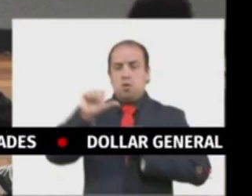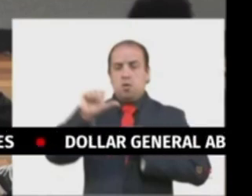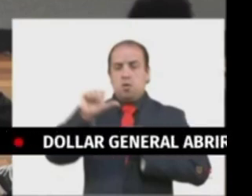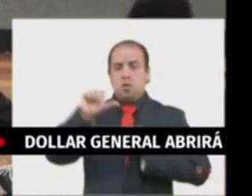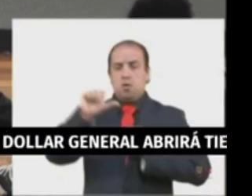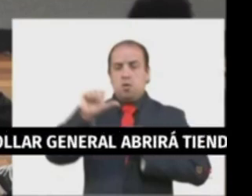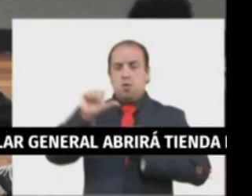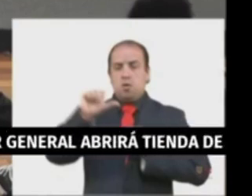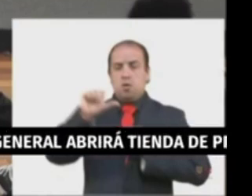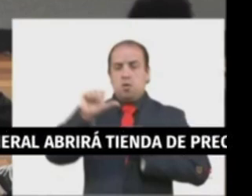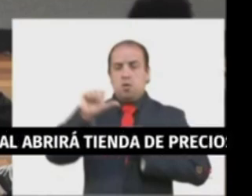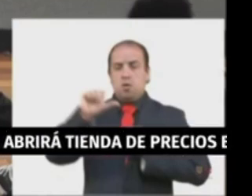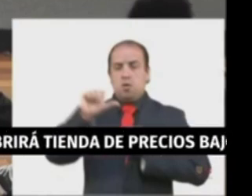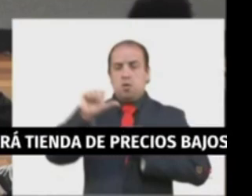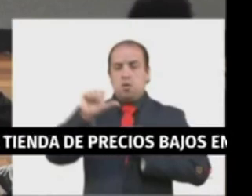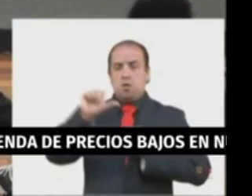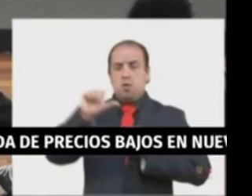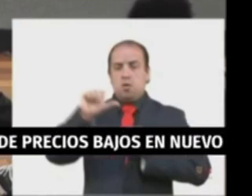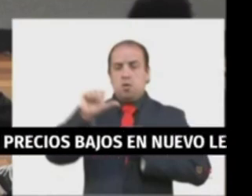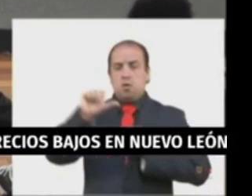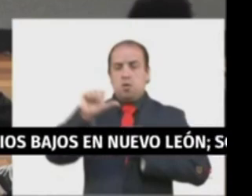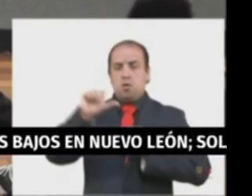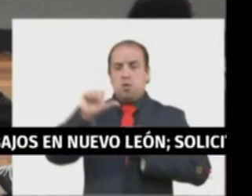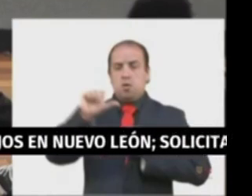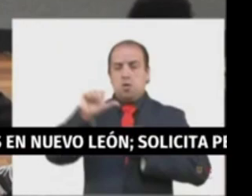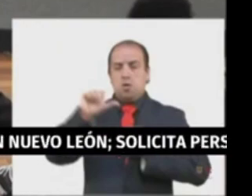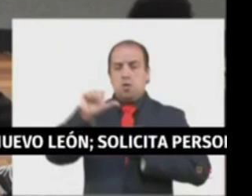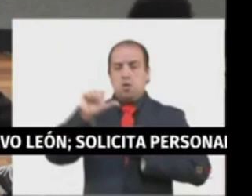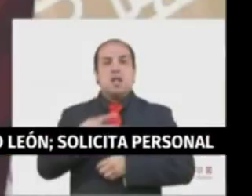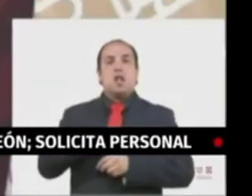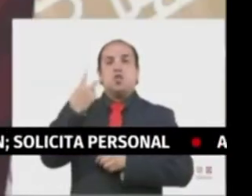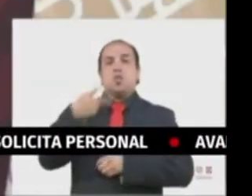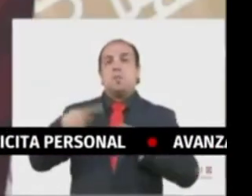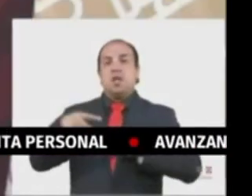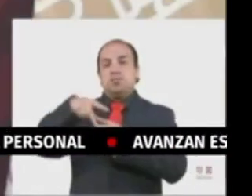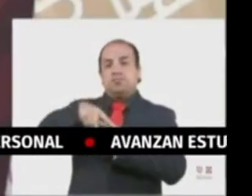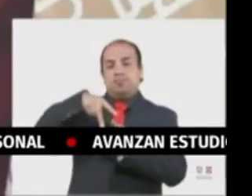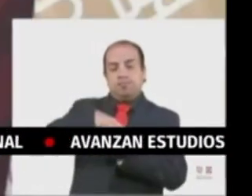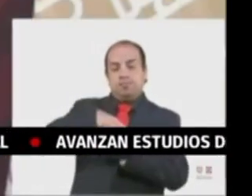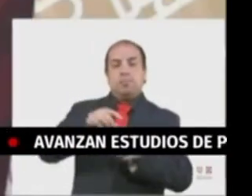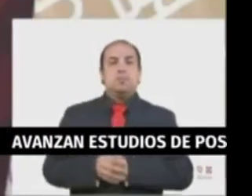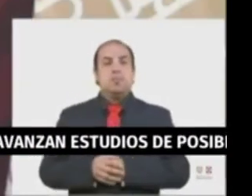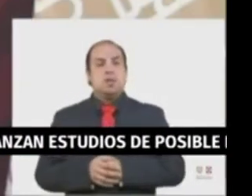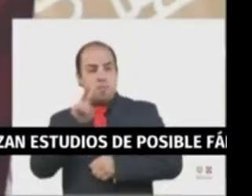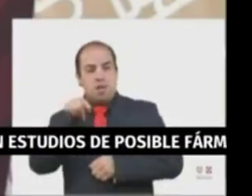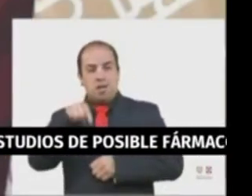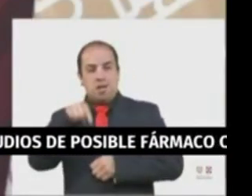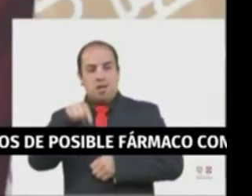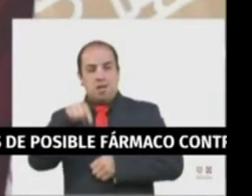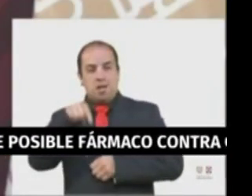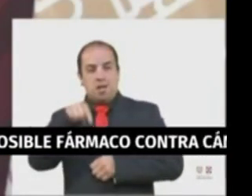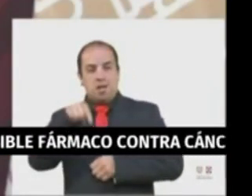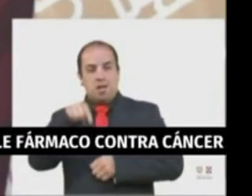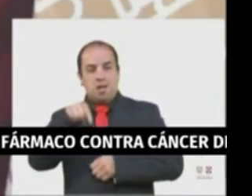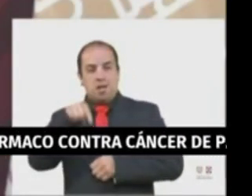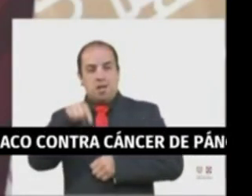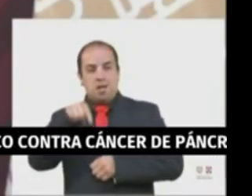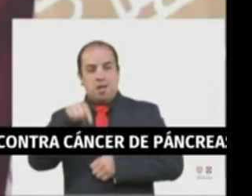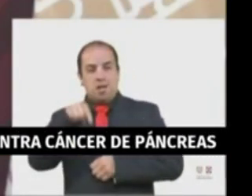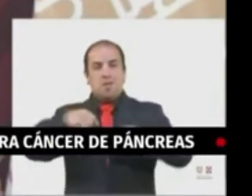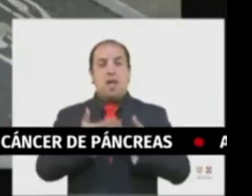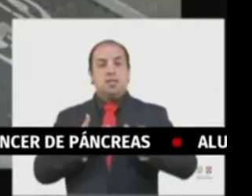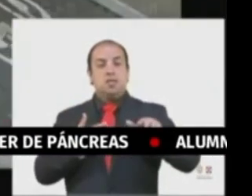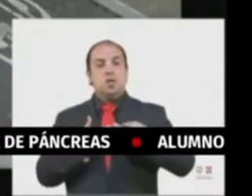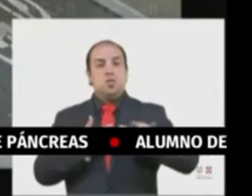En directo, escuchando esta conferencia de prensa encabezada por la jefa de gobierno de la Ciudad de México y también el secretario de Seguridad y Protección Ciudadana, Omar García Harfuch. Ya está en la sesión de preguntas